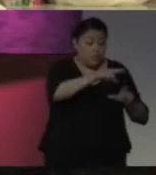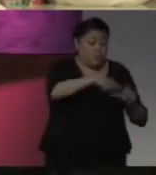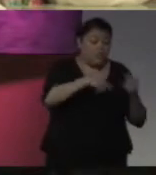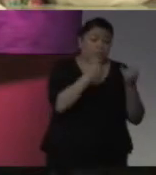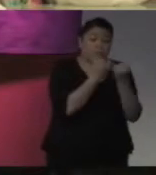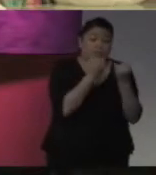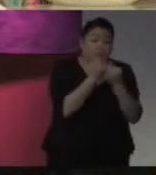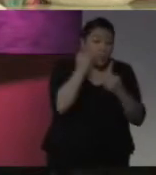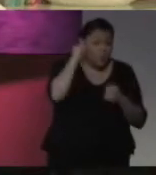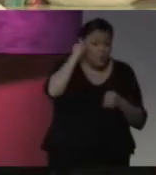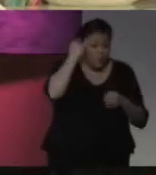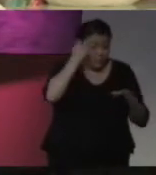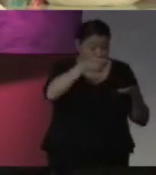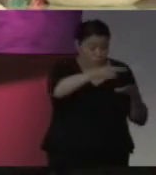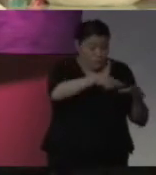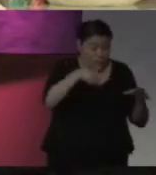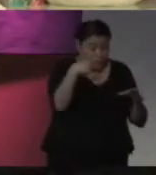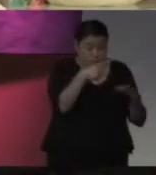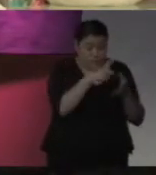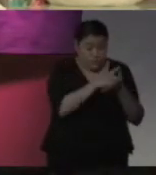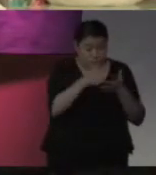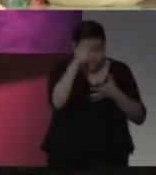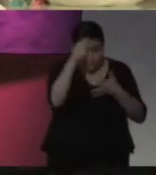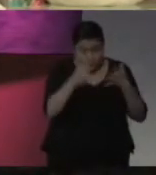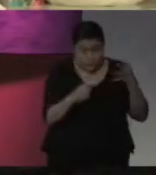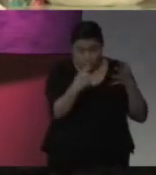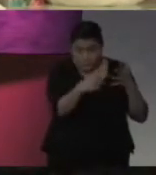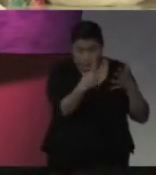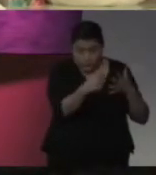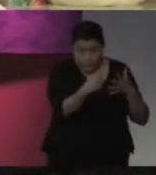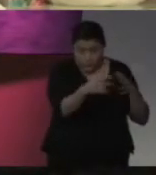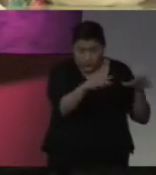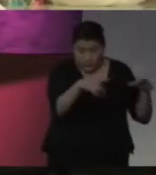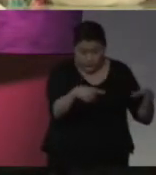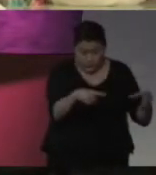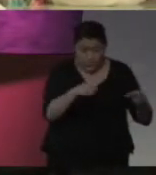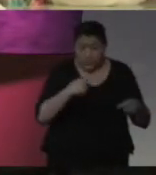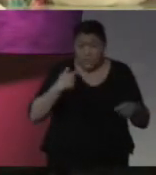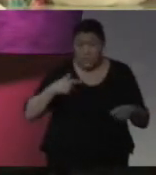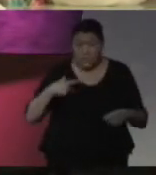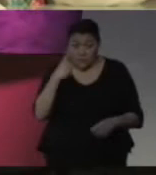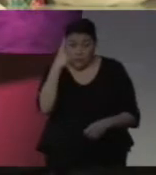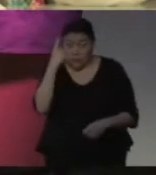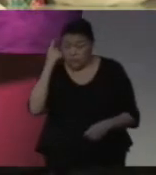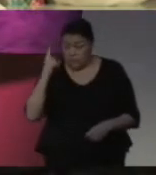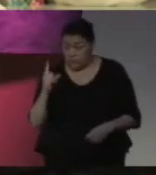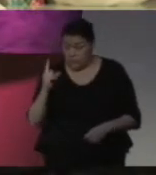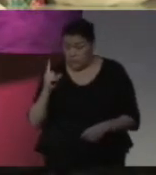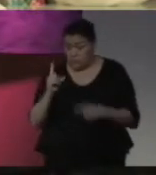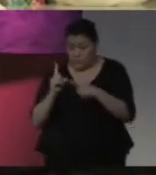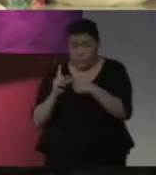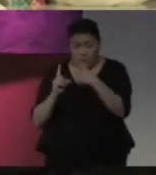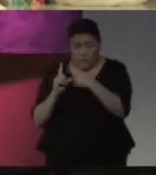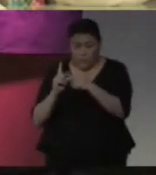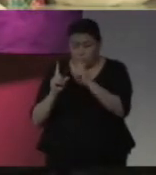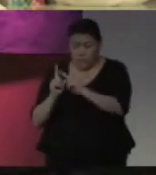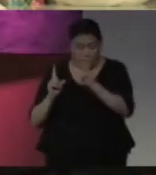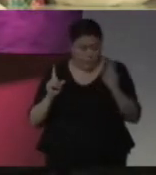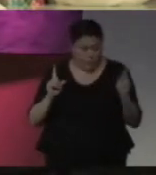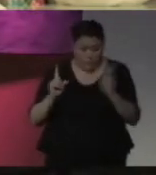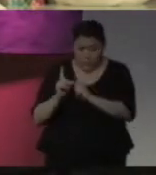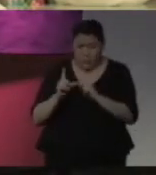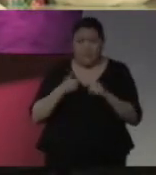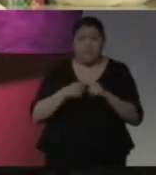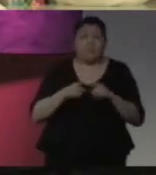subjetividad colectiva como colectivo del pueblo, que concebir un colectivo de puros